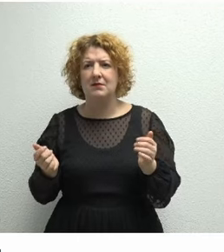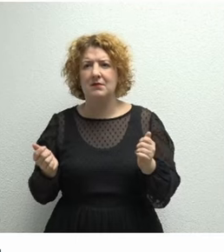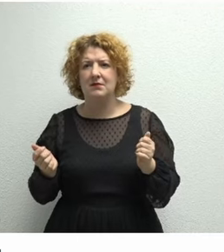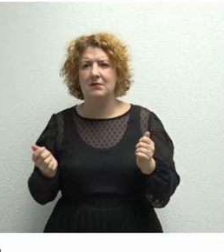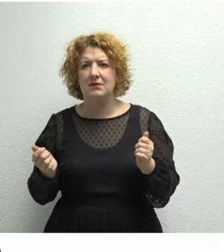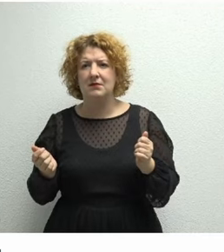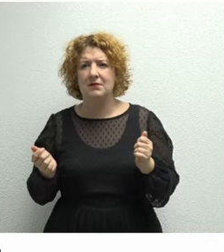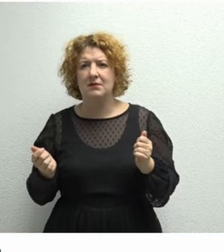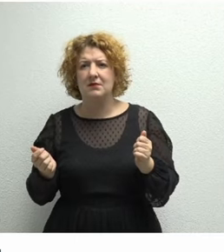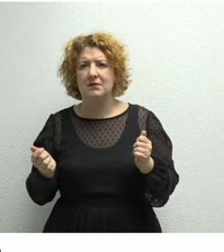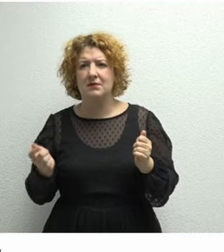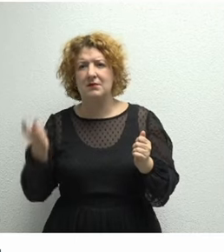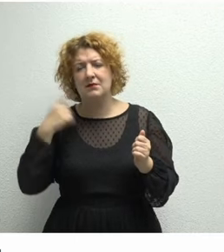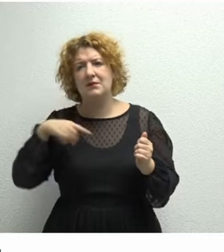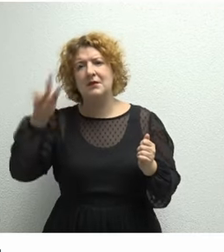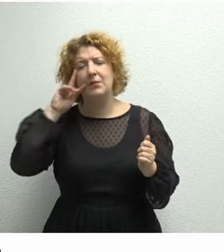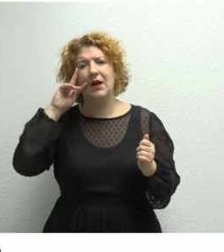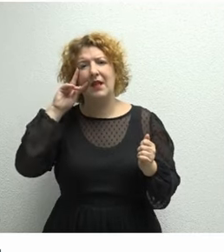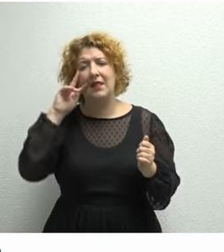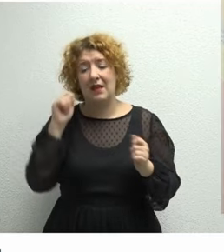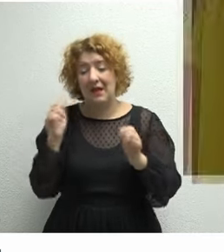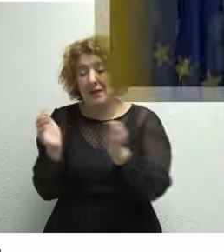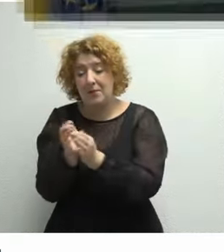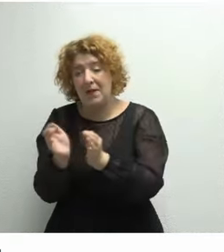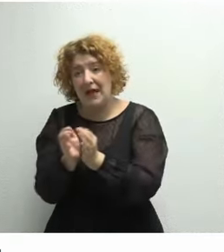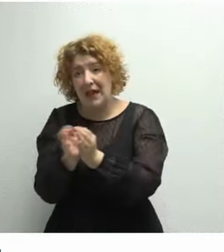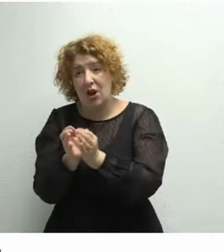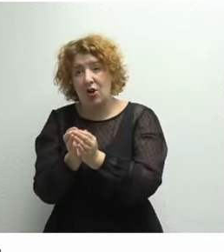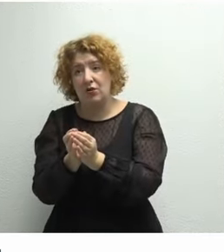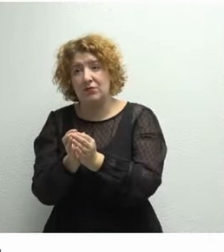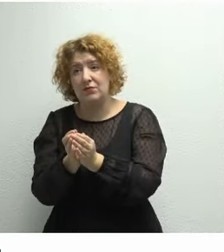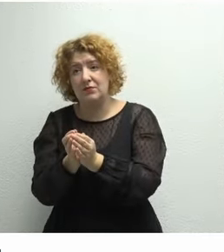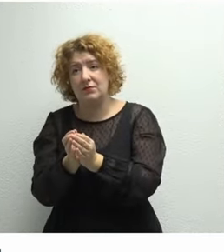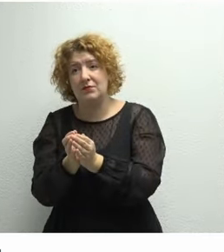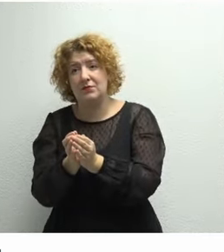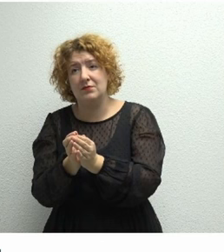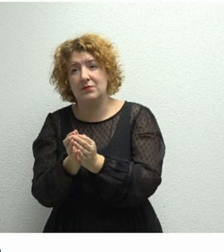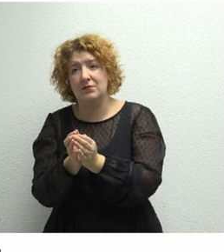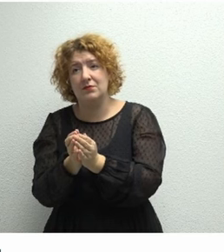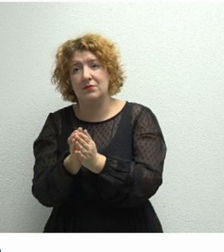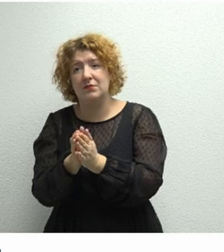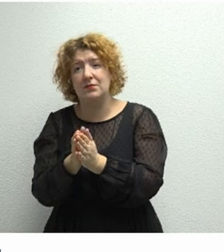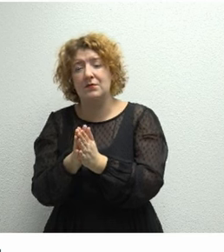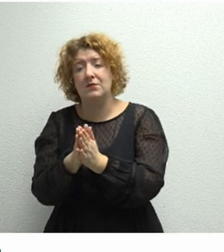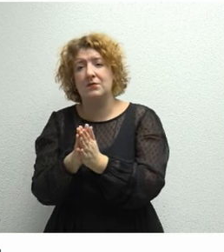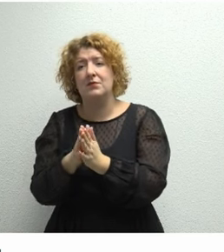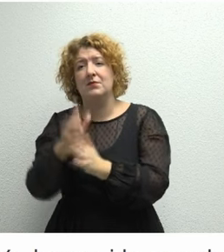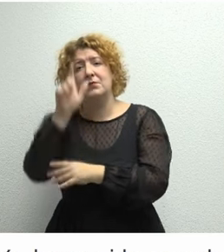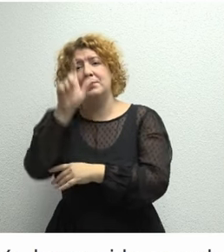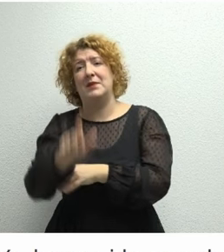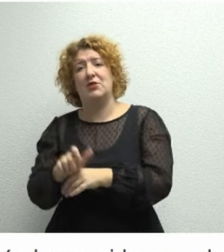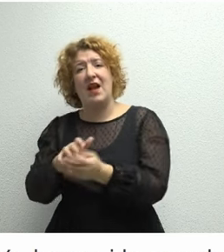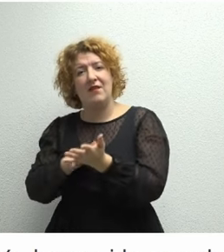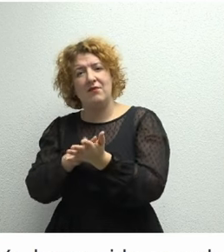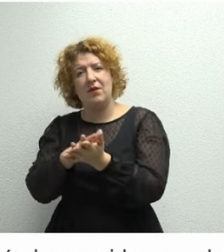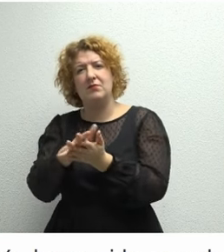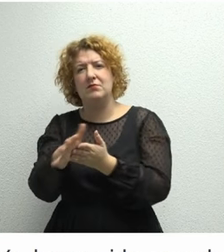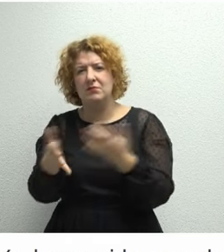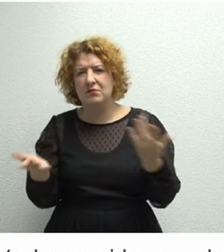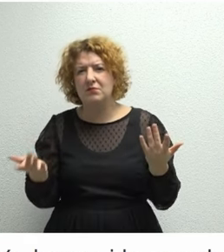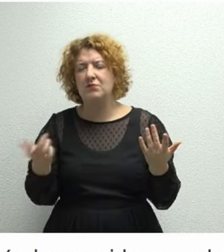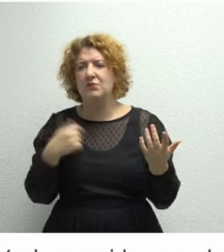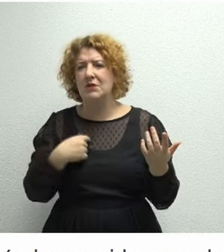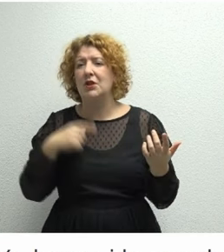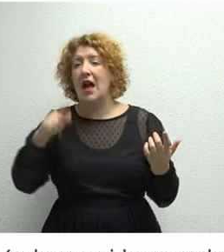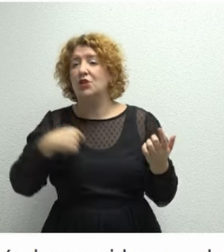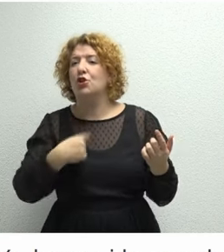vale esas experiencias en la práctica a nivel micro que que están consiguiendo ese impacto directo en la persona iba escuchando digo Ay pues si esto lo iba